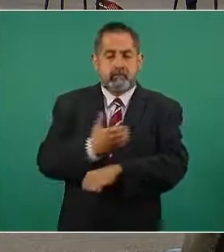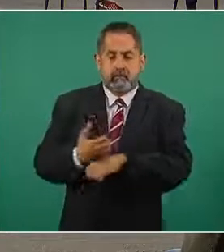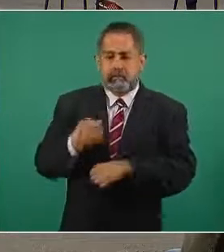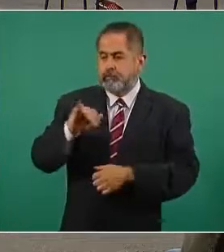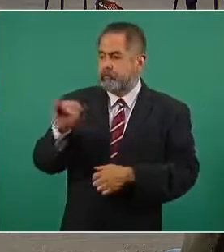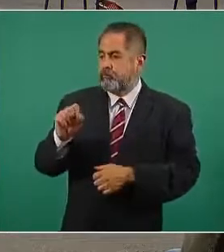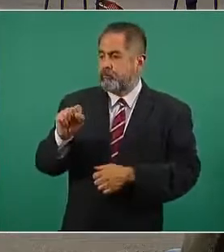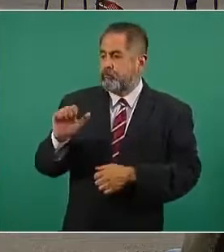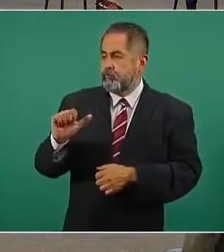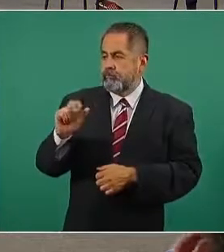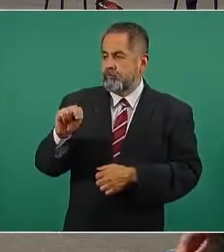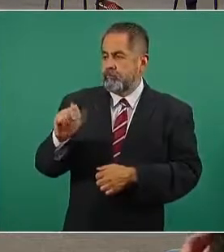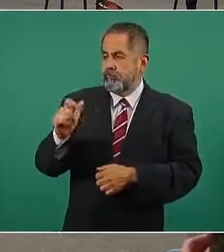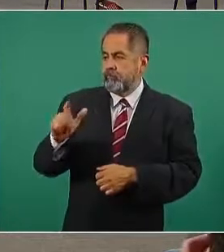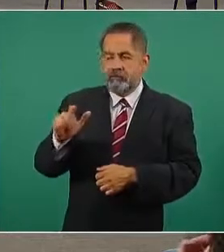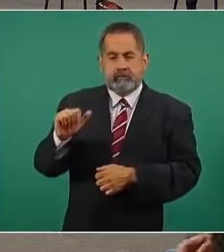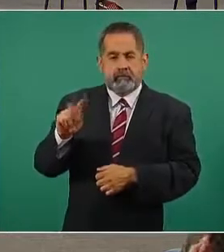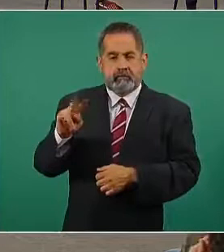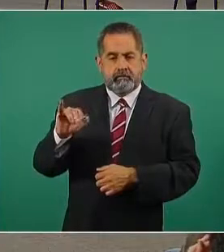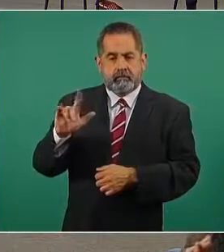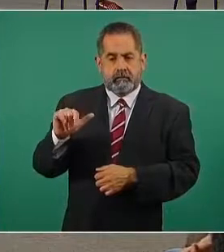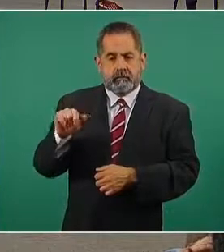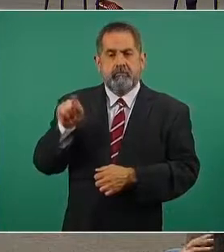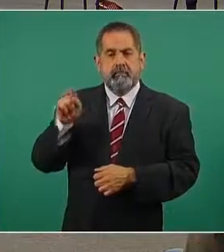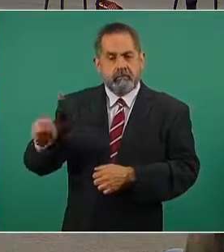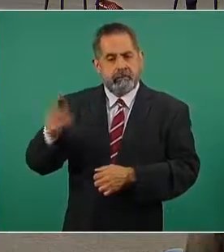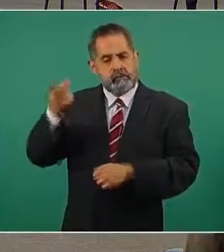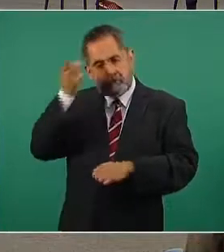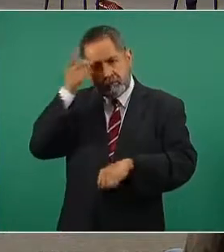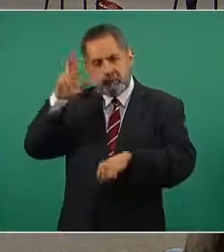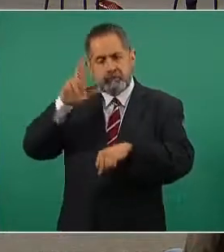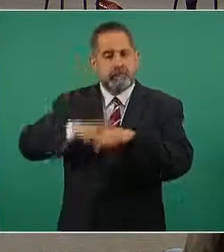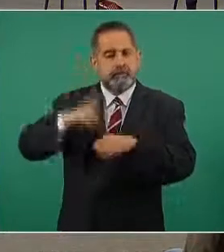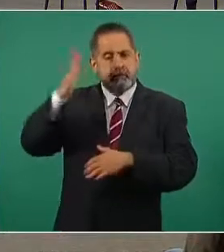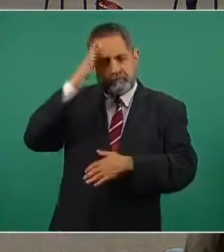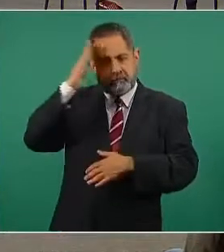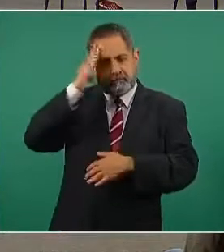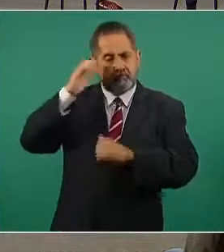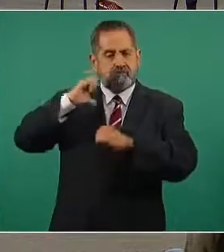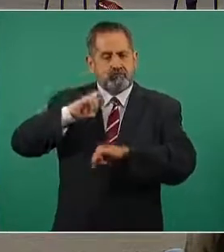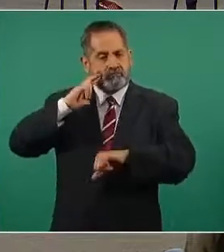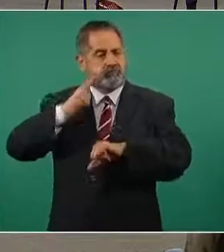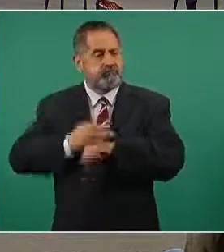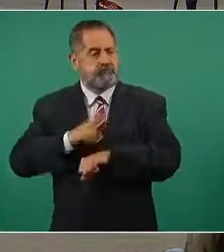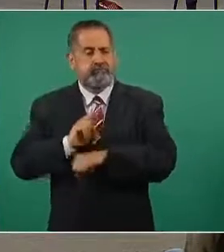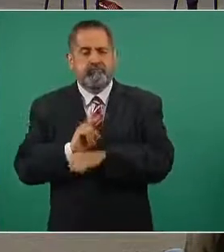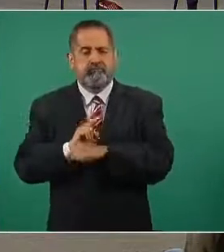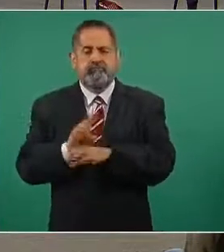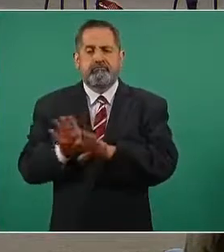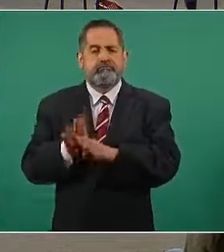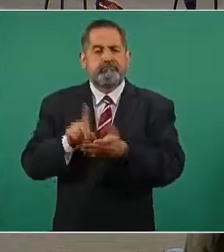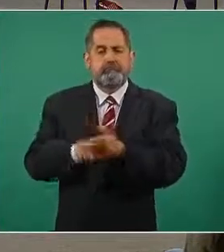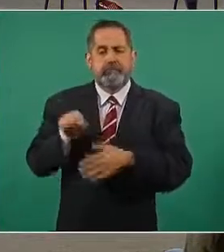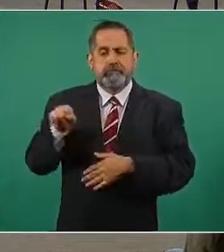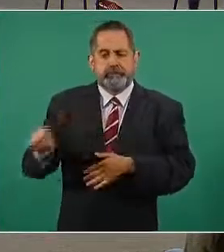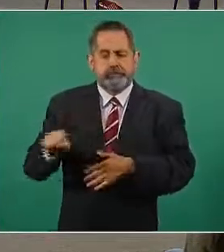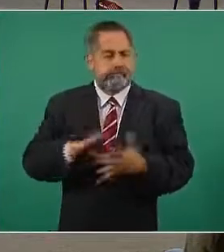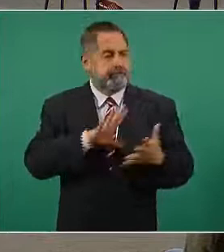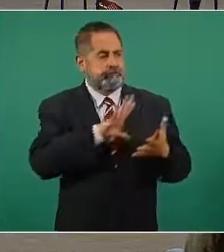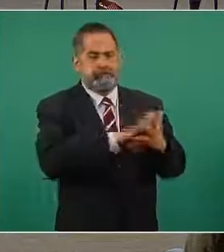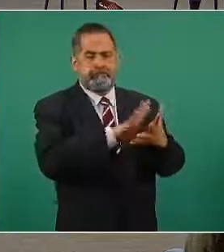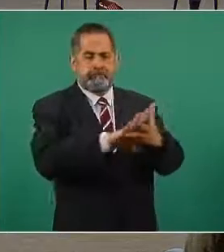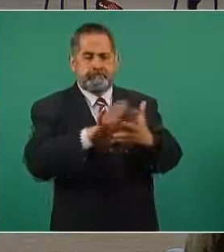Ángel Ávila. Él es el director general, el comisionado de los